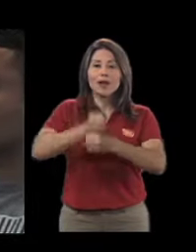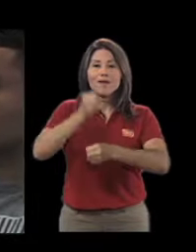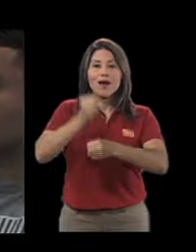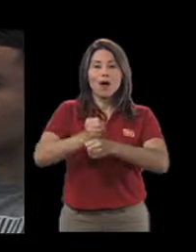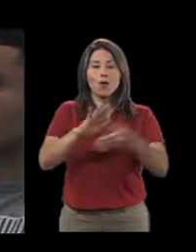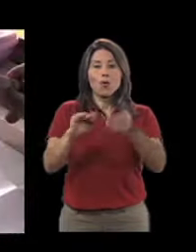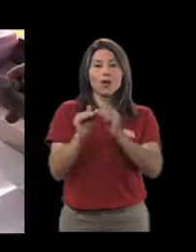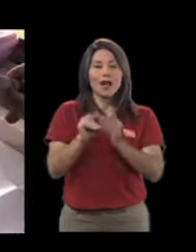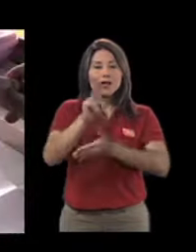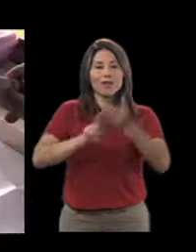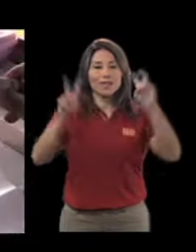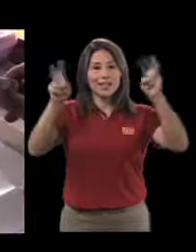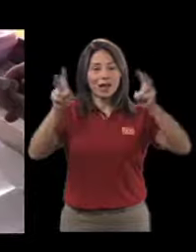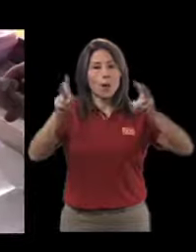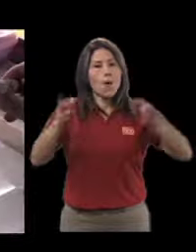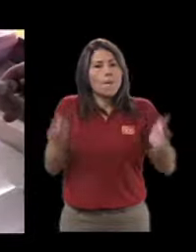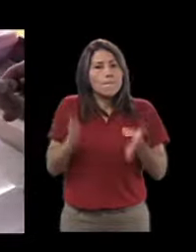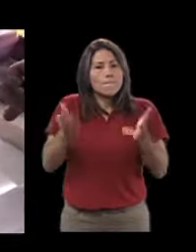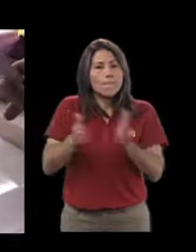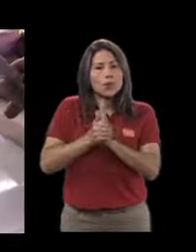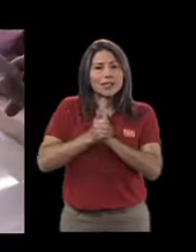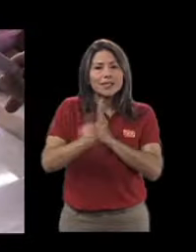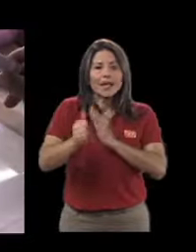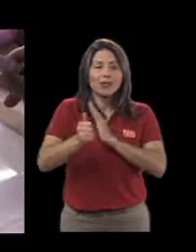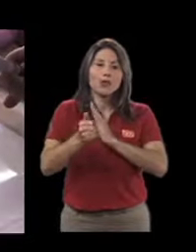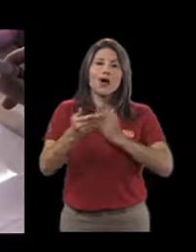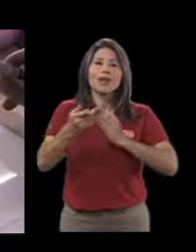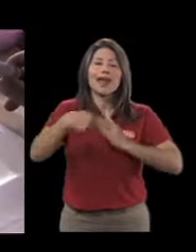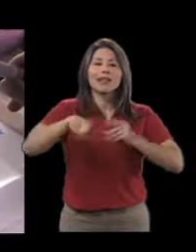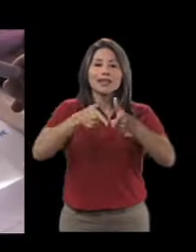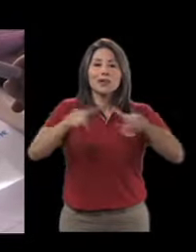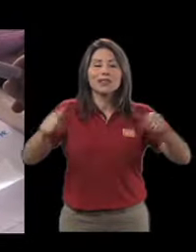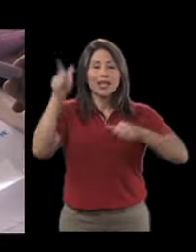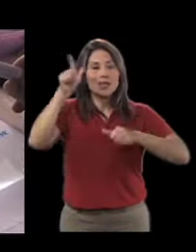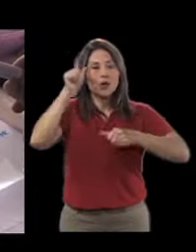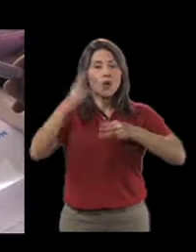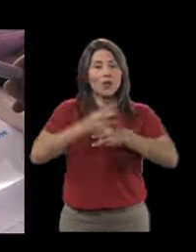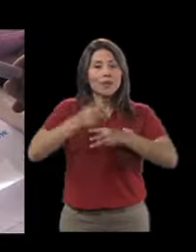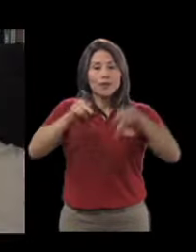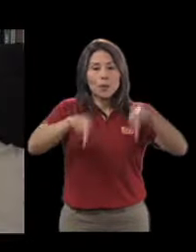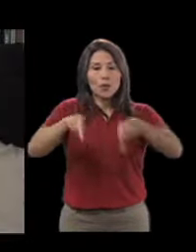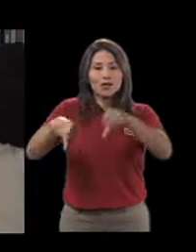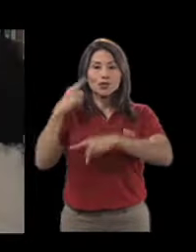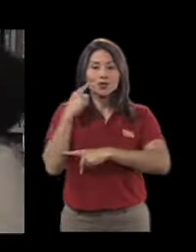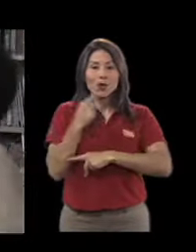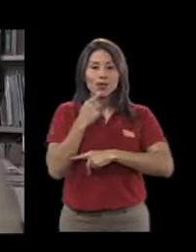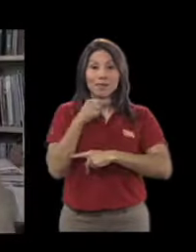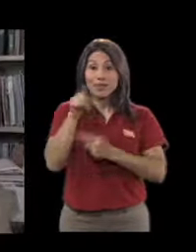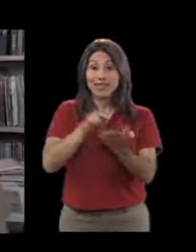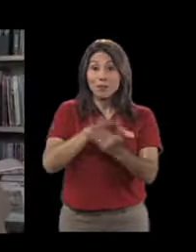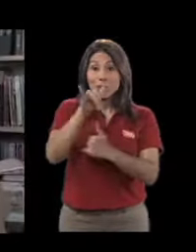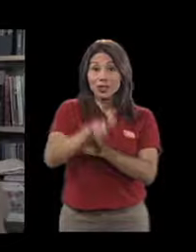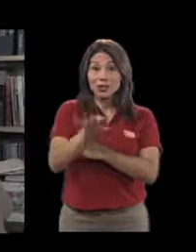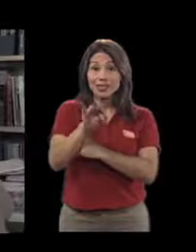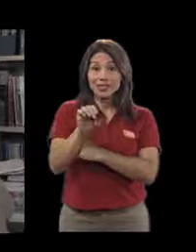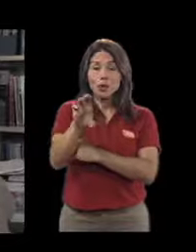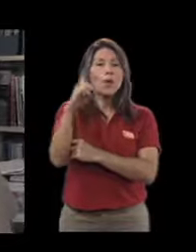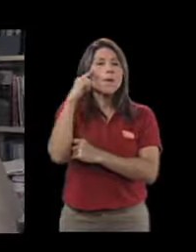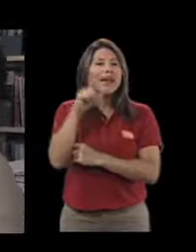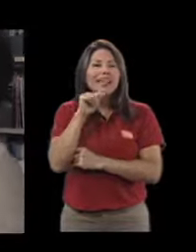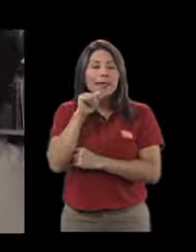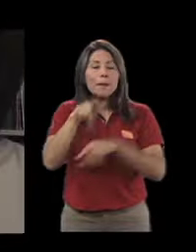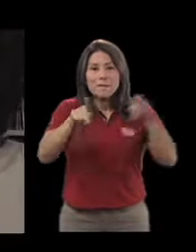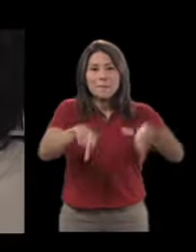potenciando habilidades lingüísticas y lógico-matemáticas en la población sorda. El proyecto está destinado a jóvenes que se